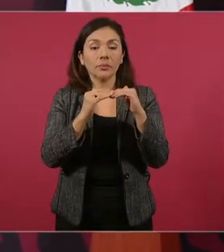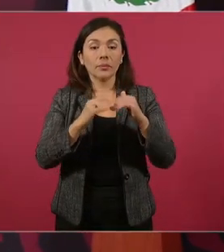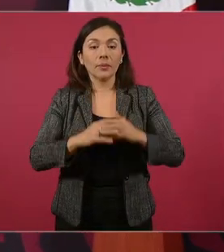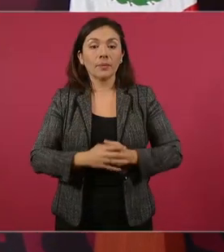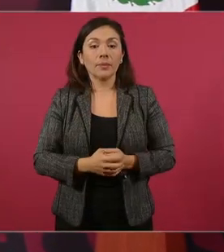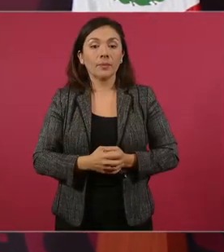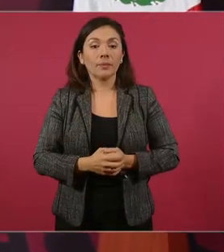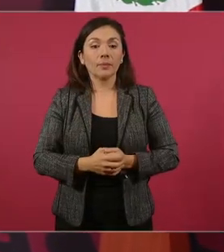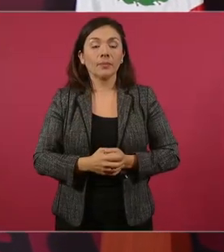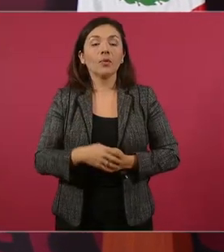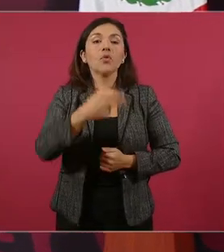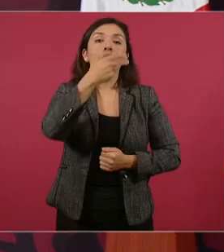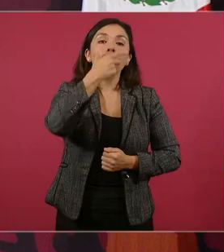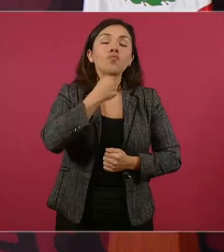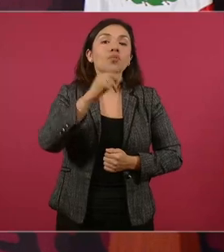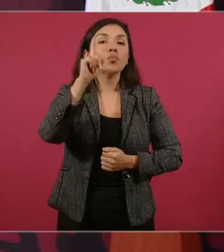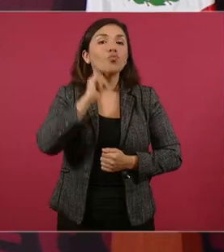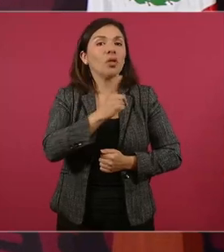de hombres y mujeres.